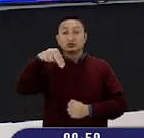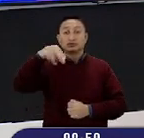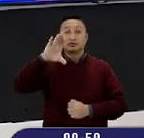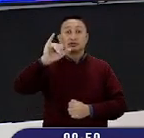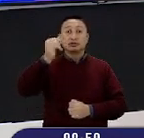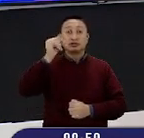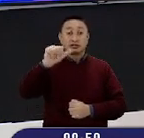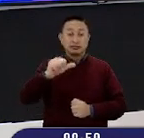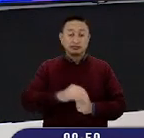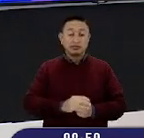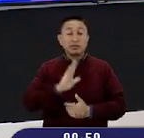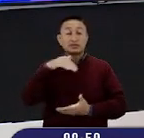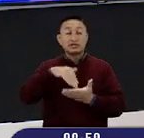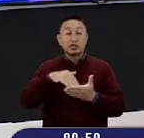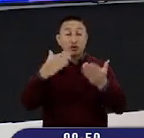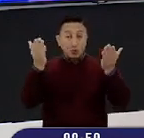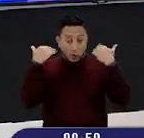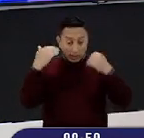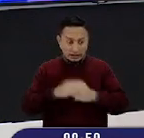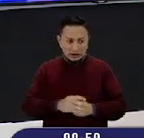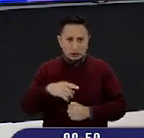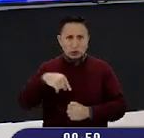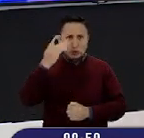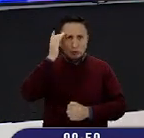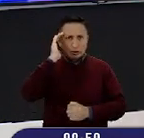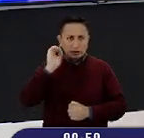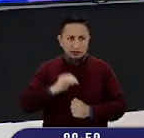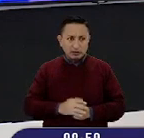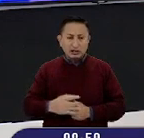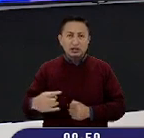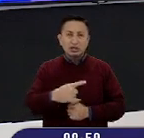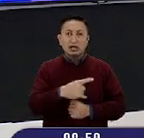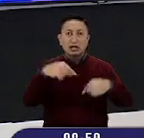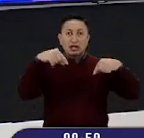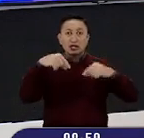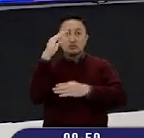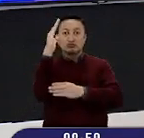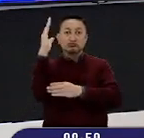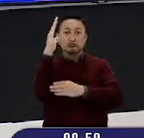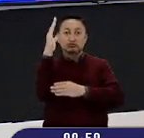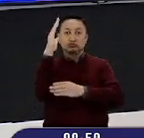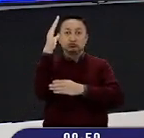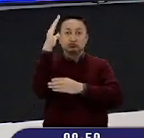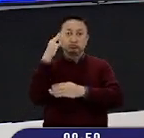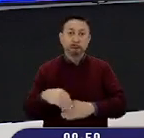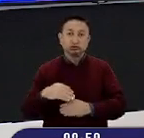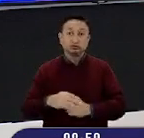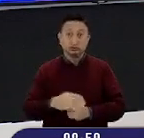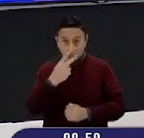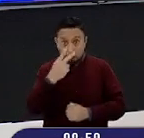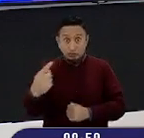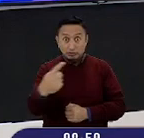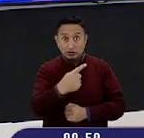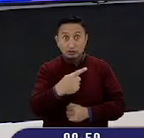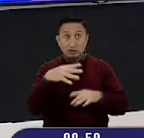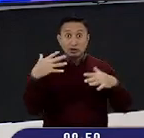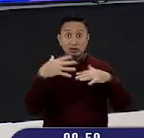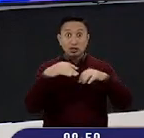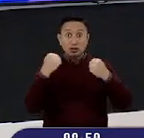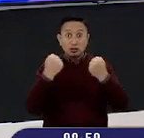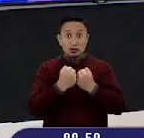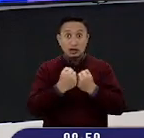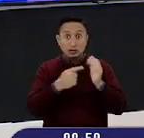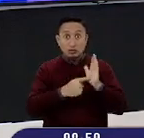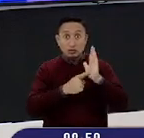En el centro de Guayaquil señalan su preocupación al pensar que la estructura pueda colapsar en cualquier momento. La han visto en redes sociales, está muy